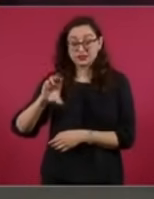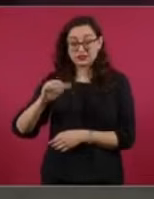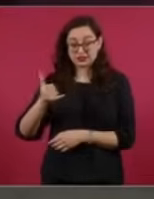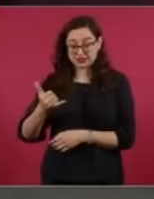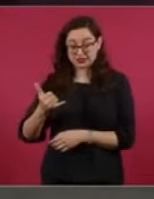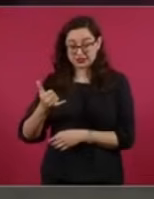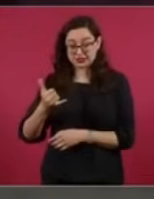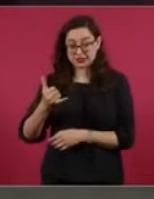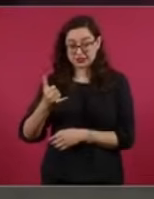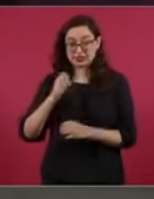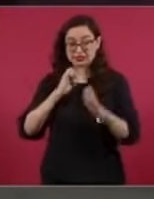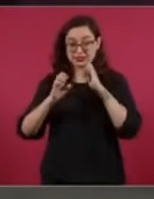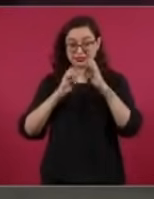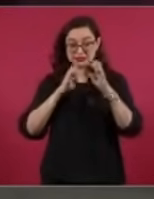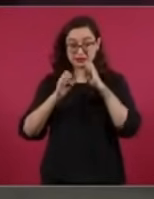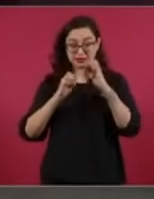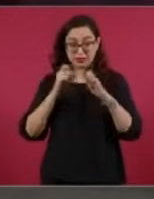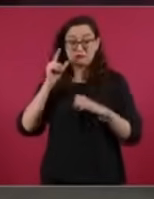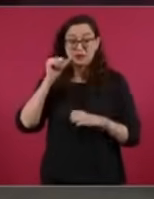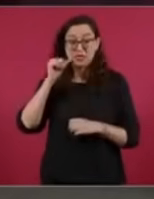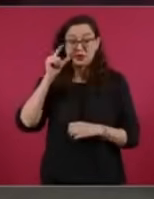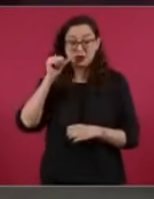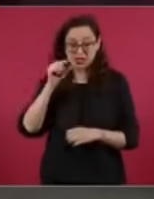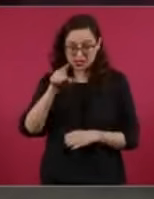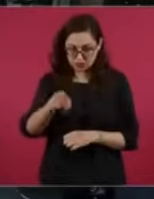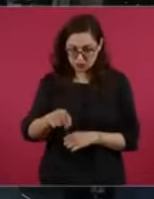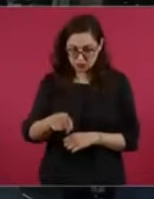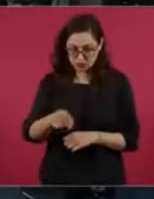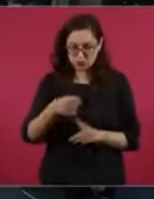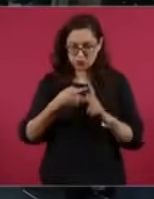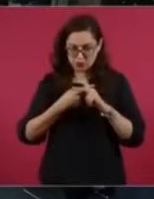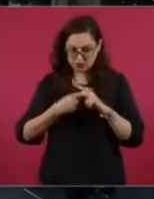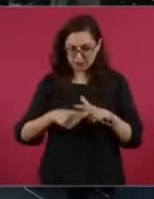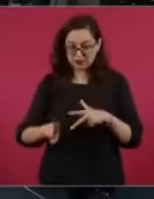empiezas. ¿Sí? Ya.